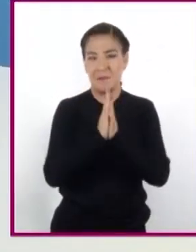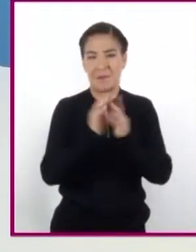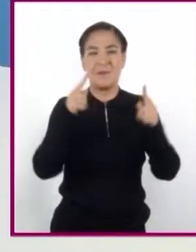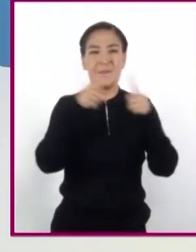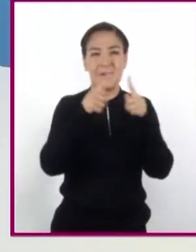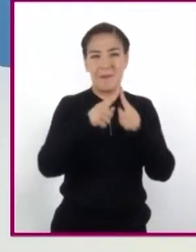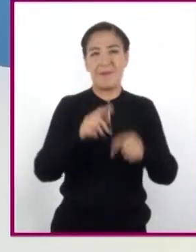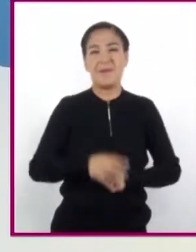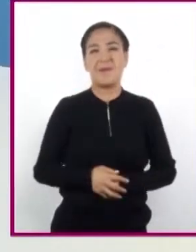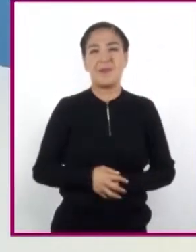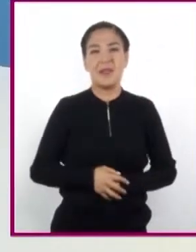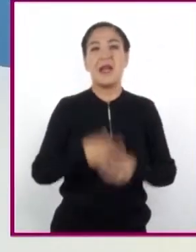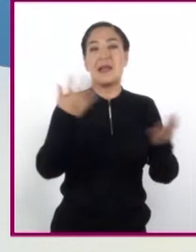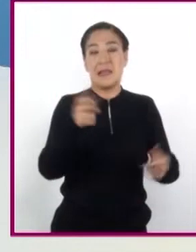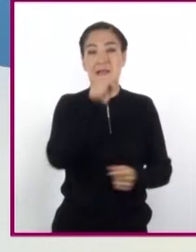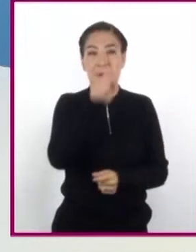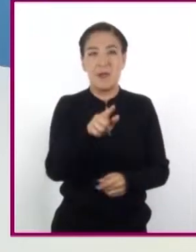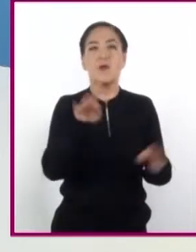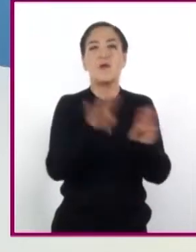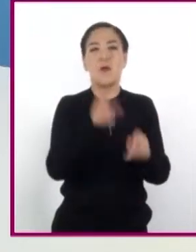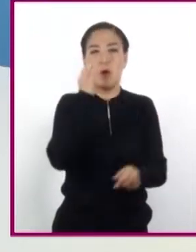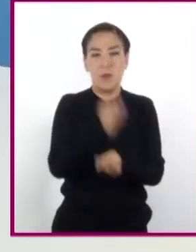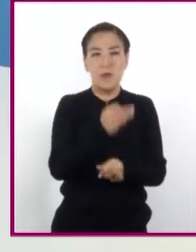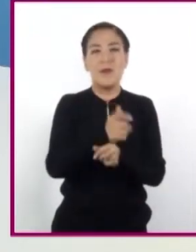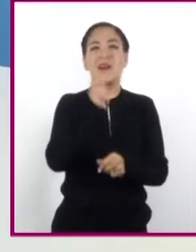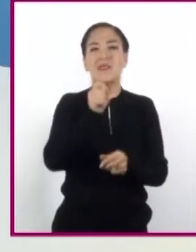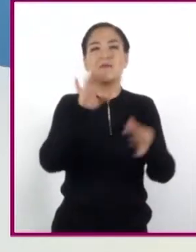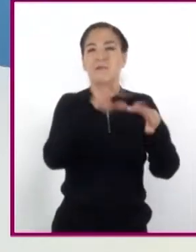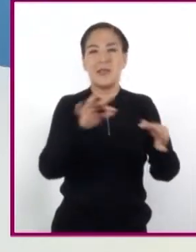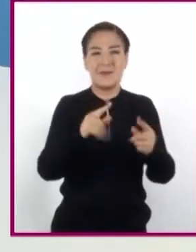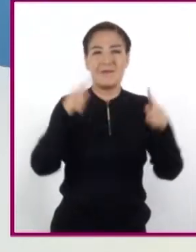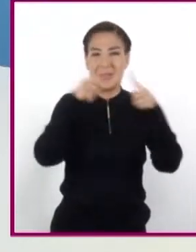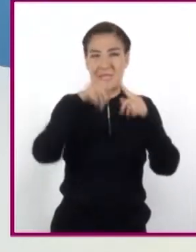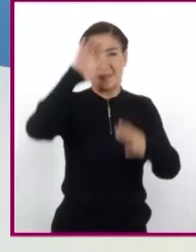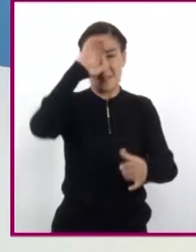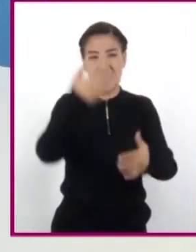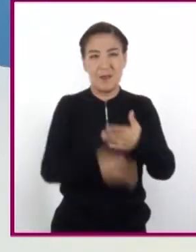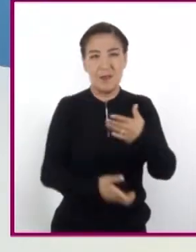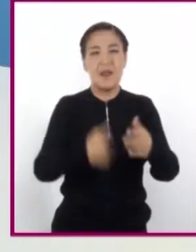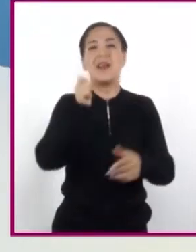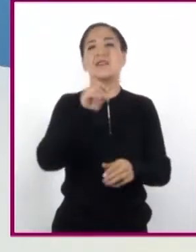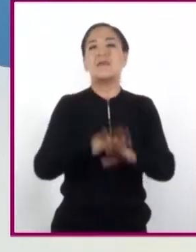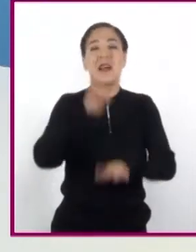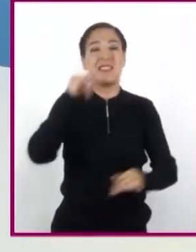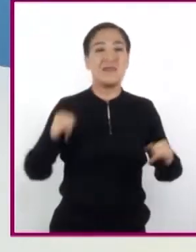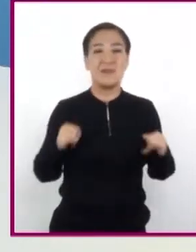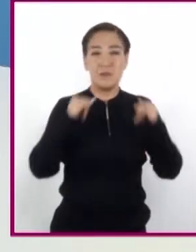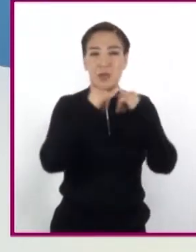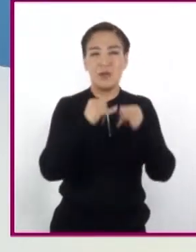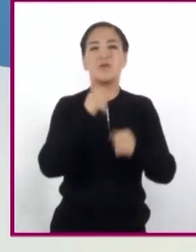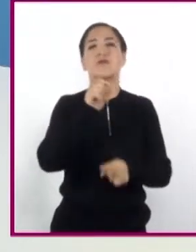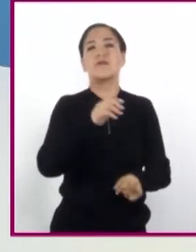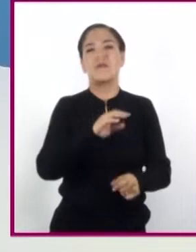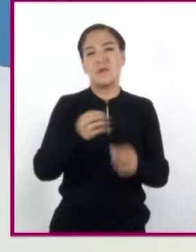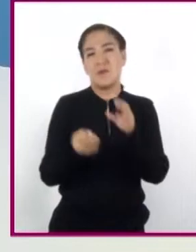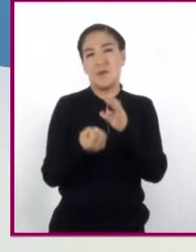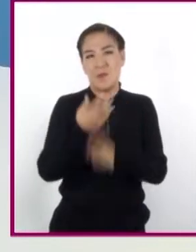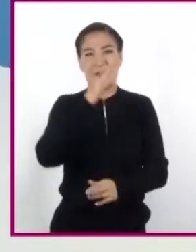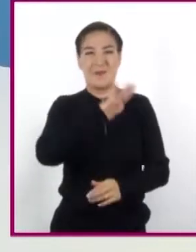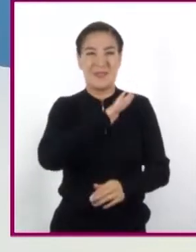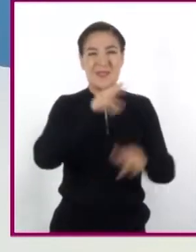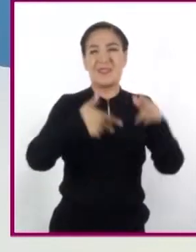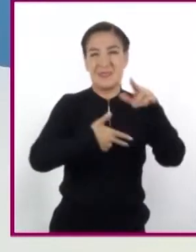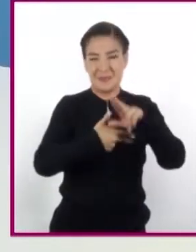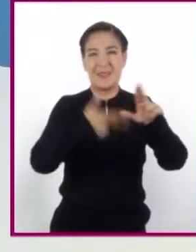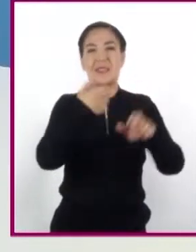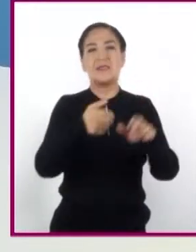Por tanto, en esta ocasión se hablará de la Iglesia Católica como una de las instituciones novohispanas más importantes